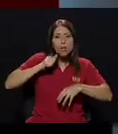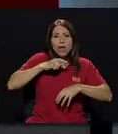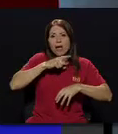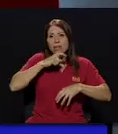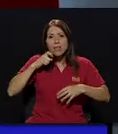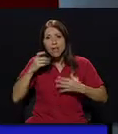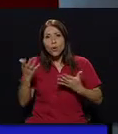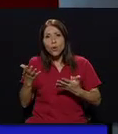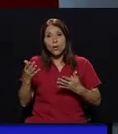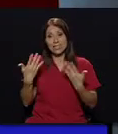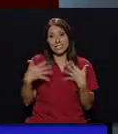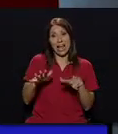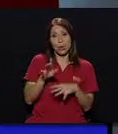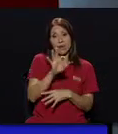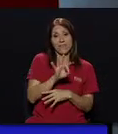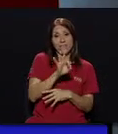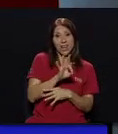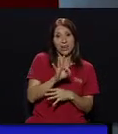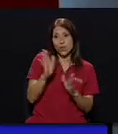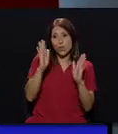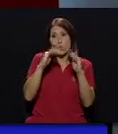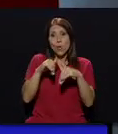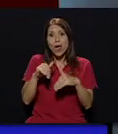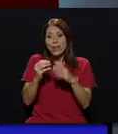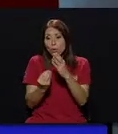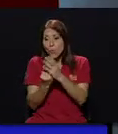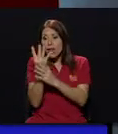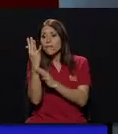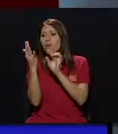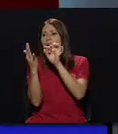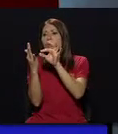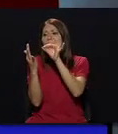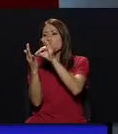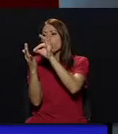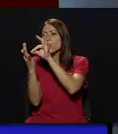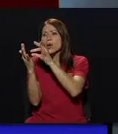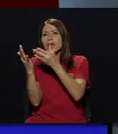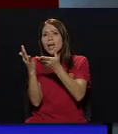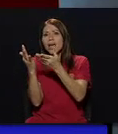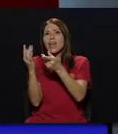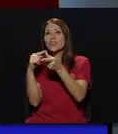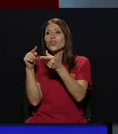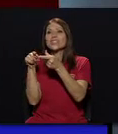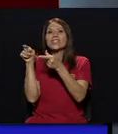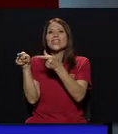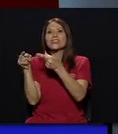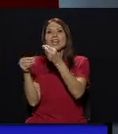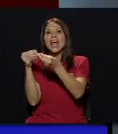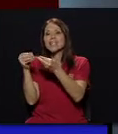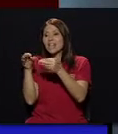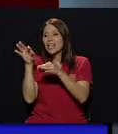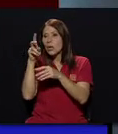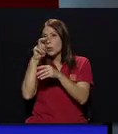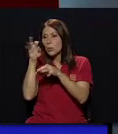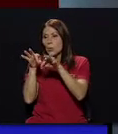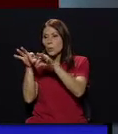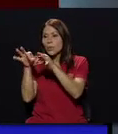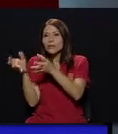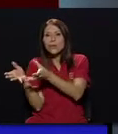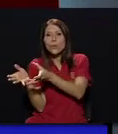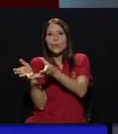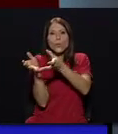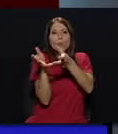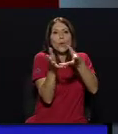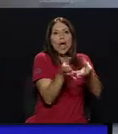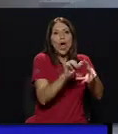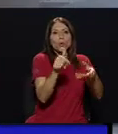produce néctar, entonces ellos migran, entonces llevan sus colmenas a otras áreas del país, por ejemplo, por la zona de Upala. Sí,